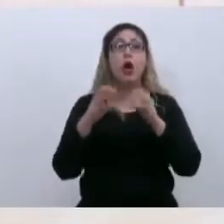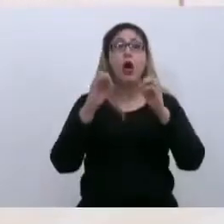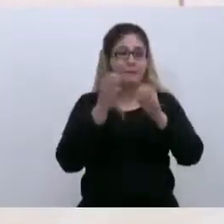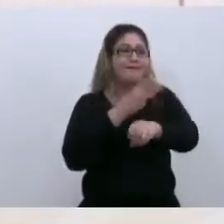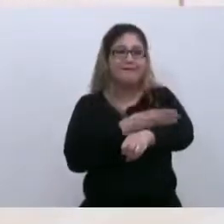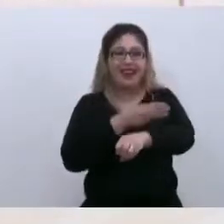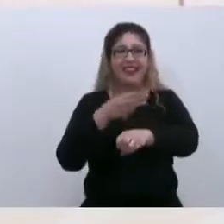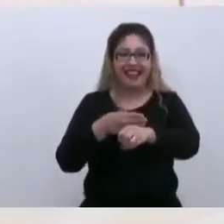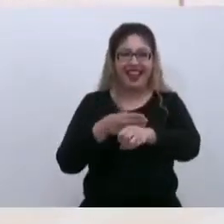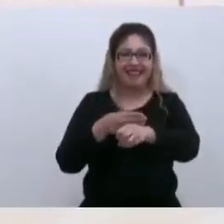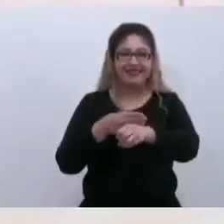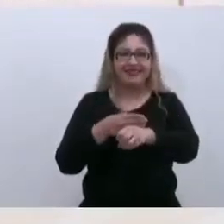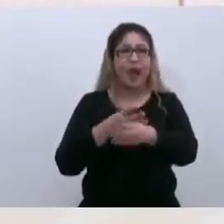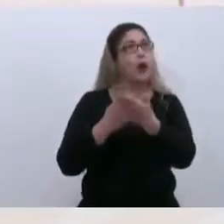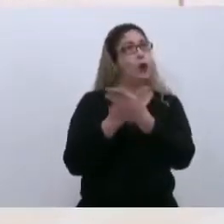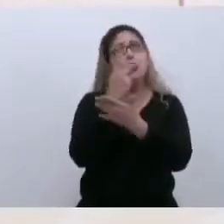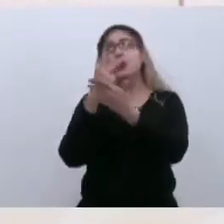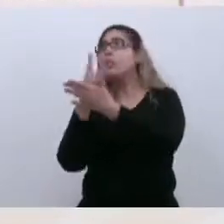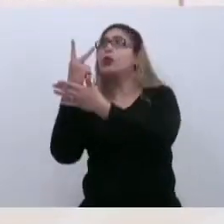20.000